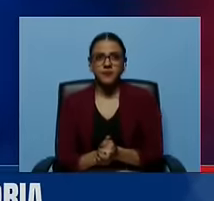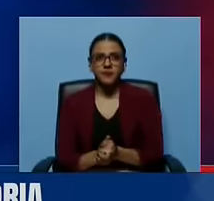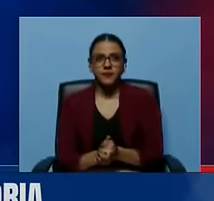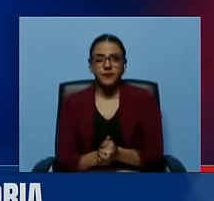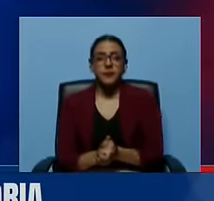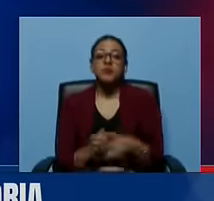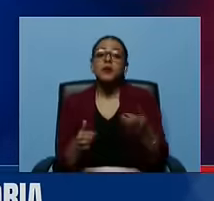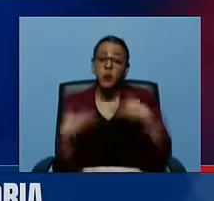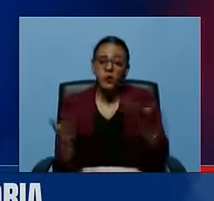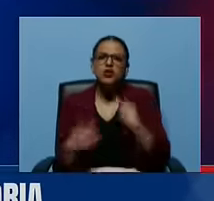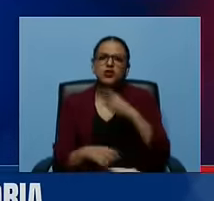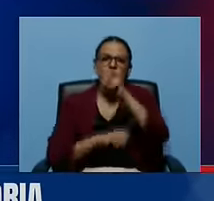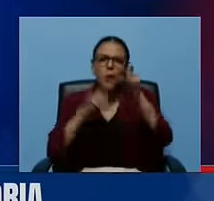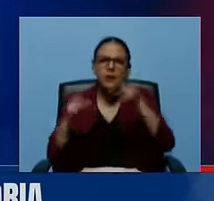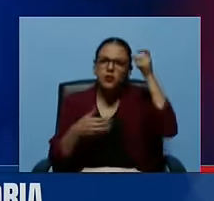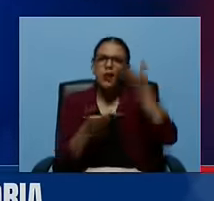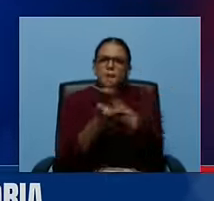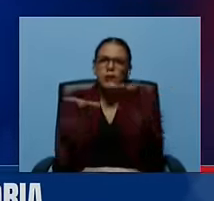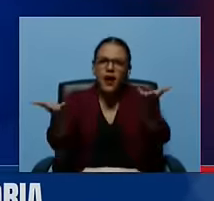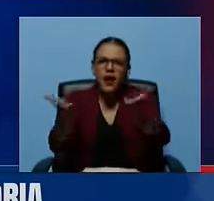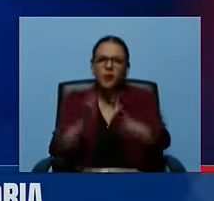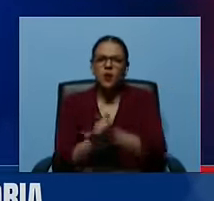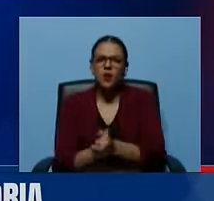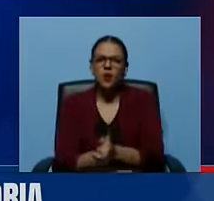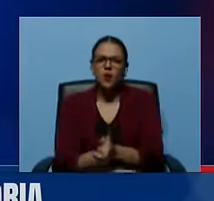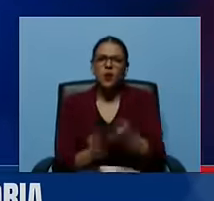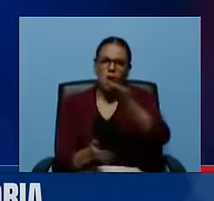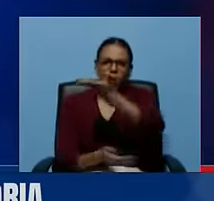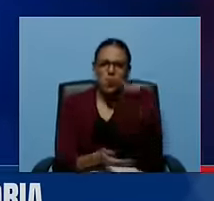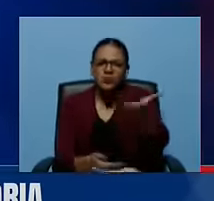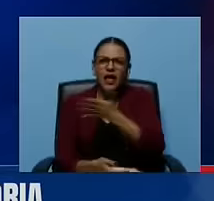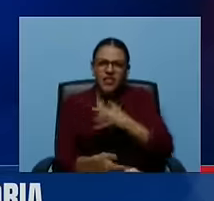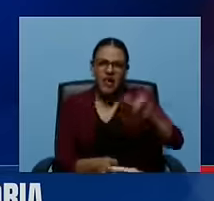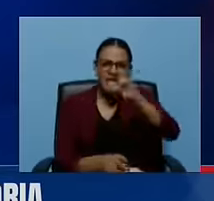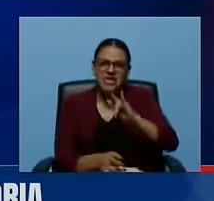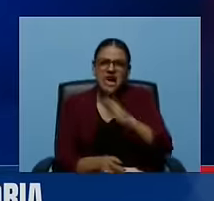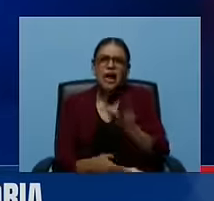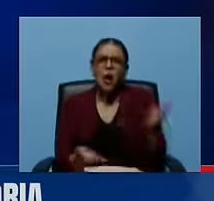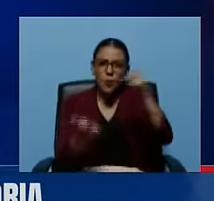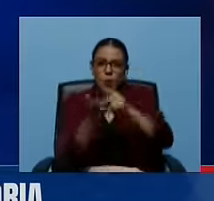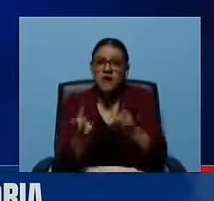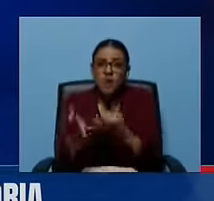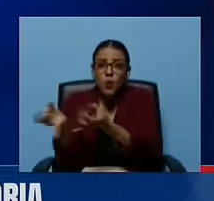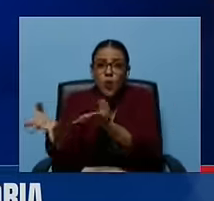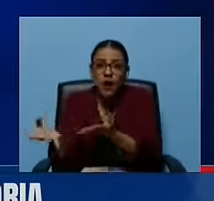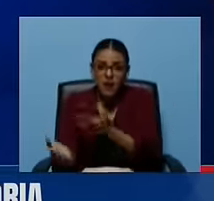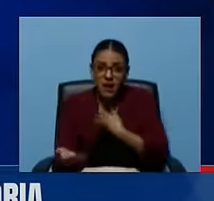Por eso yo le preguntaba al pueblo, ¿ustedes quieren que vuelva la guarimba?